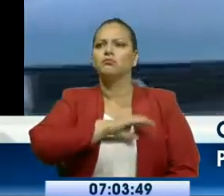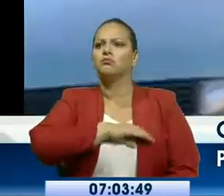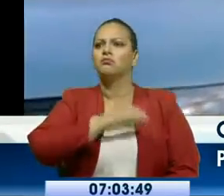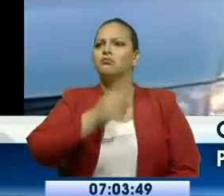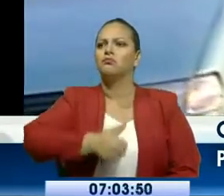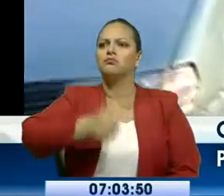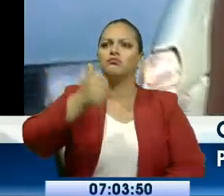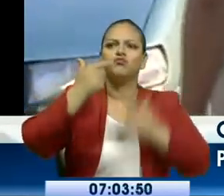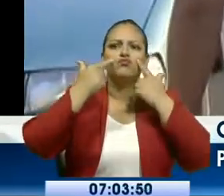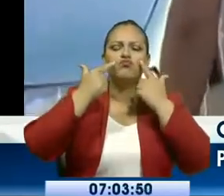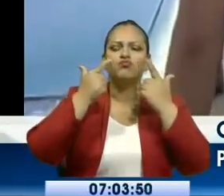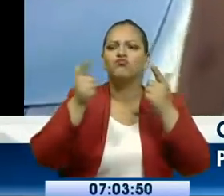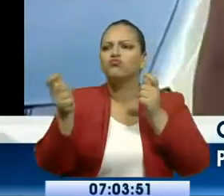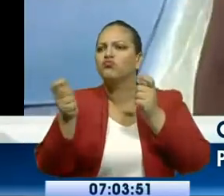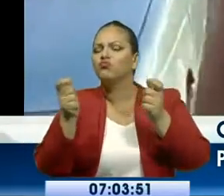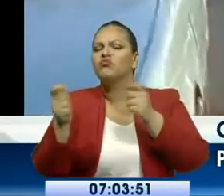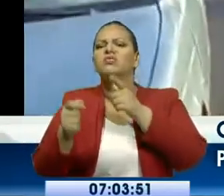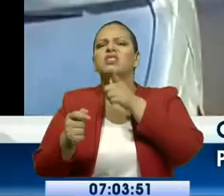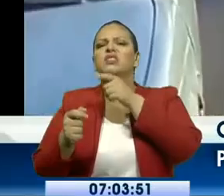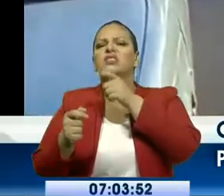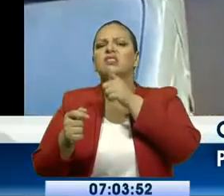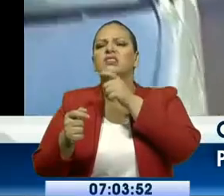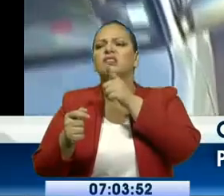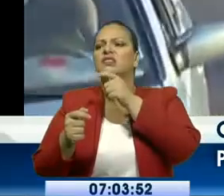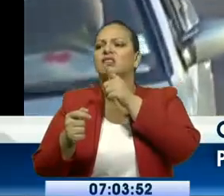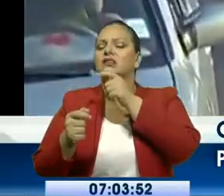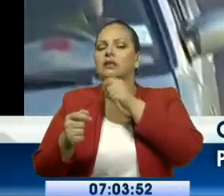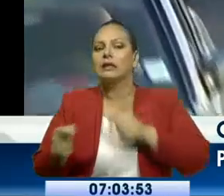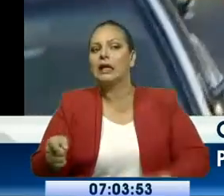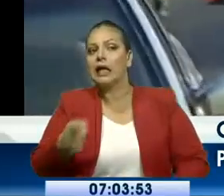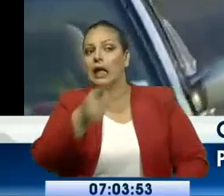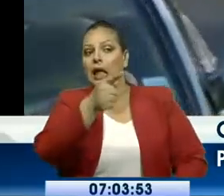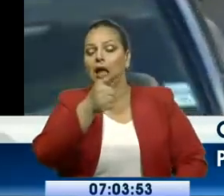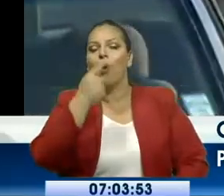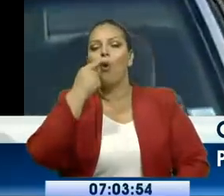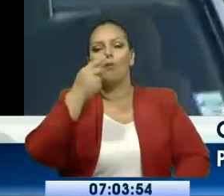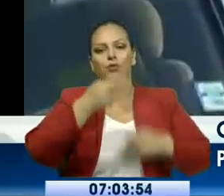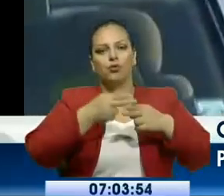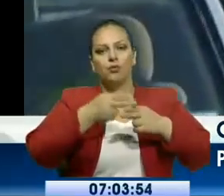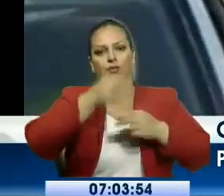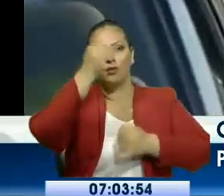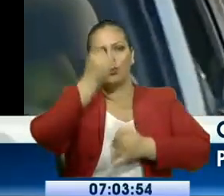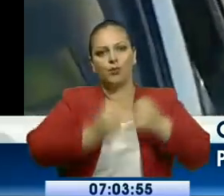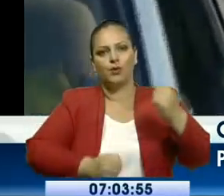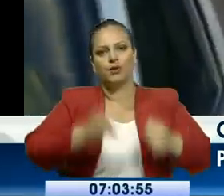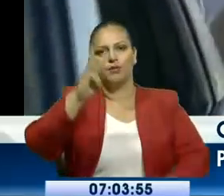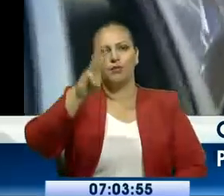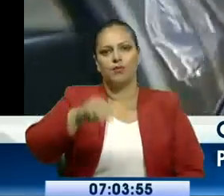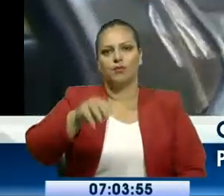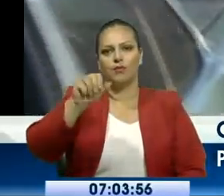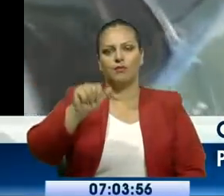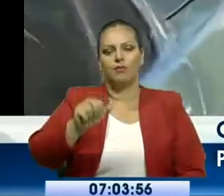¿Quién está a cargo del operativo? Disculpe. Capitán Martínez. Capitán Martínez. ¿Qué se hizo el Capitán Martínez?